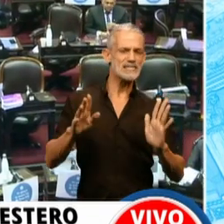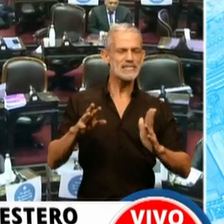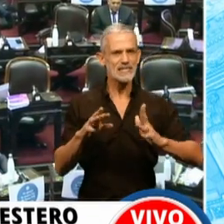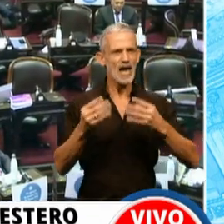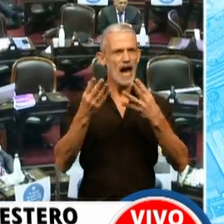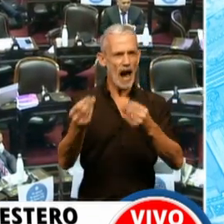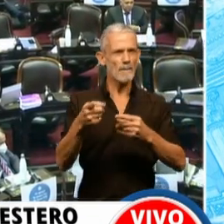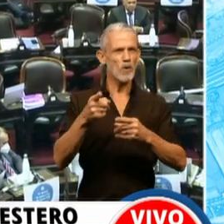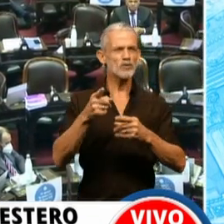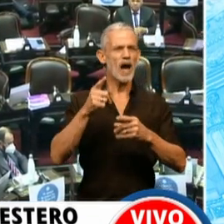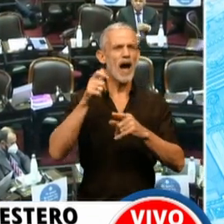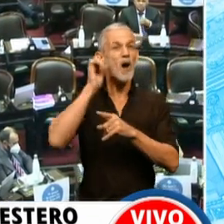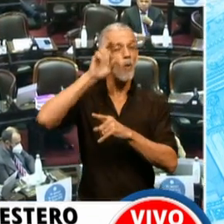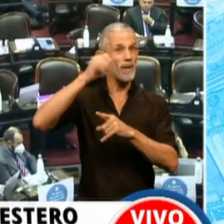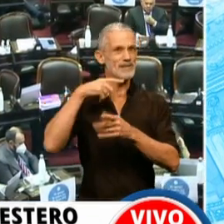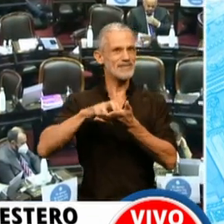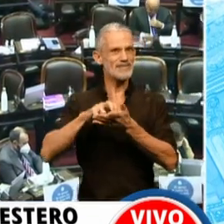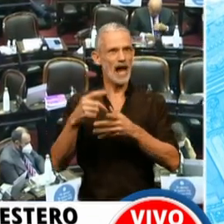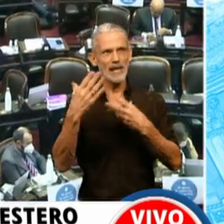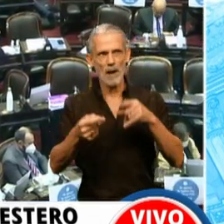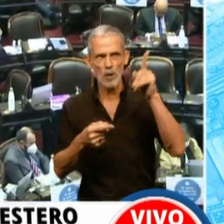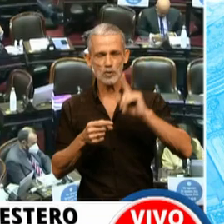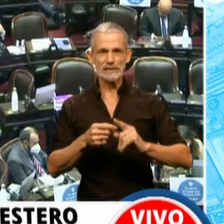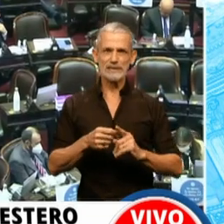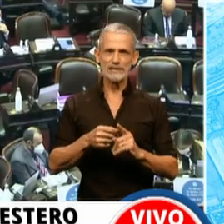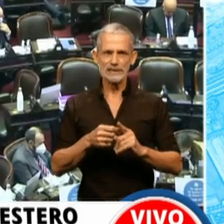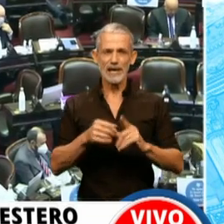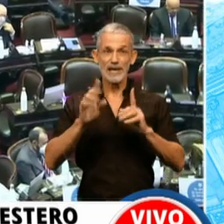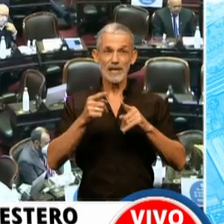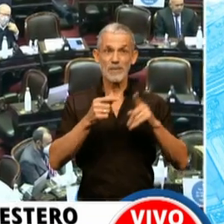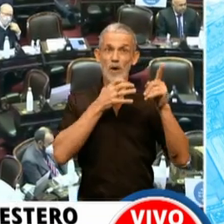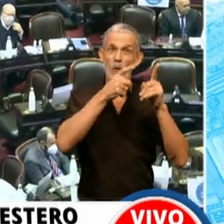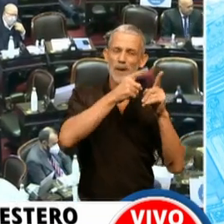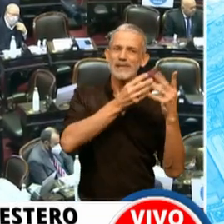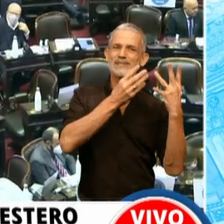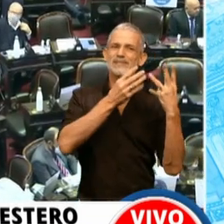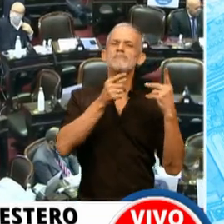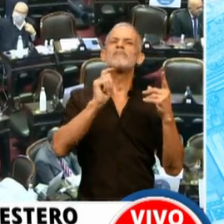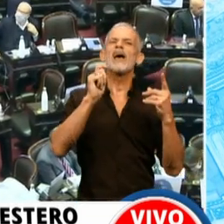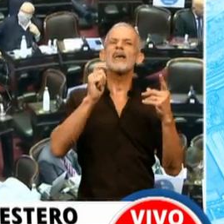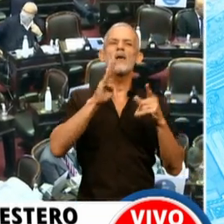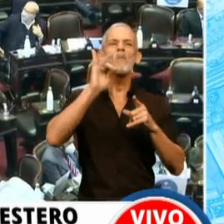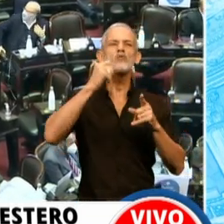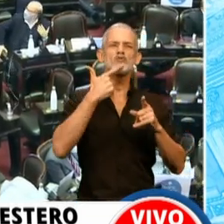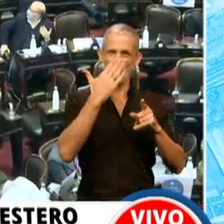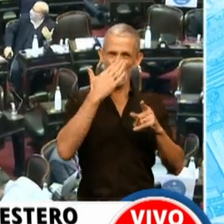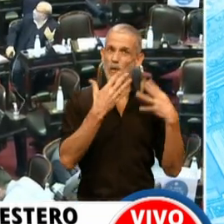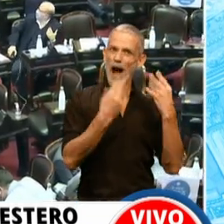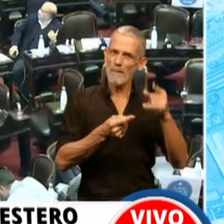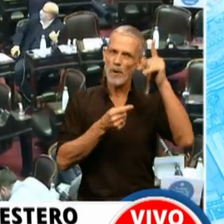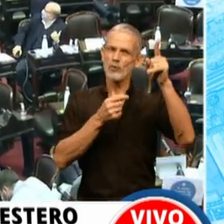a güemes alta y también es apoyado güemes por el gobernador bustos de court